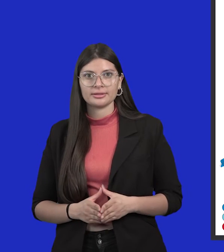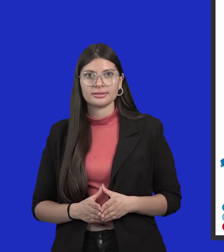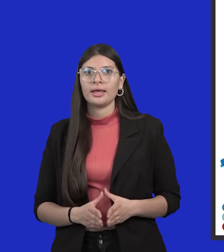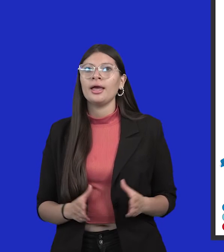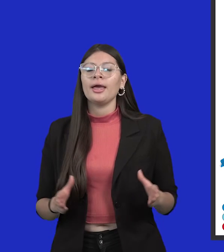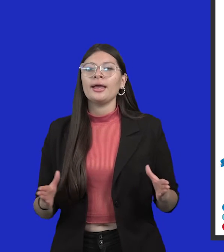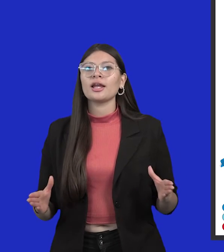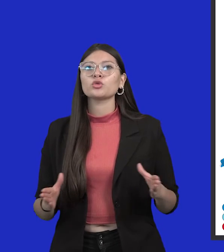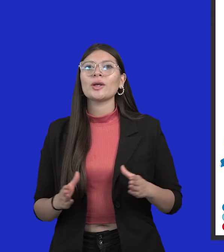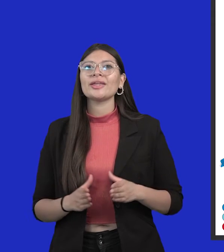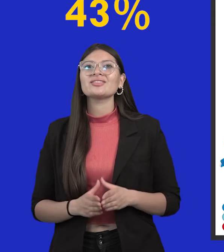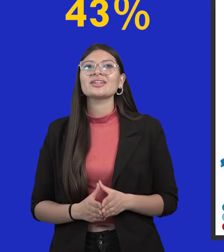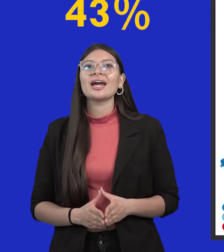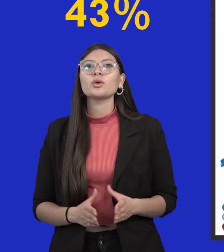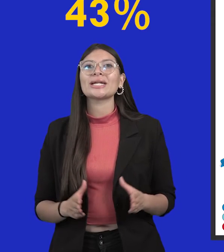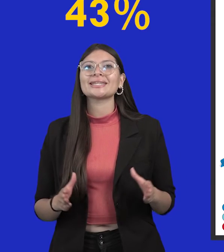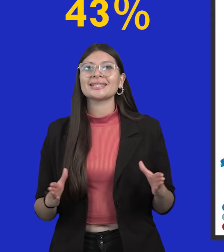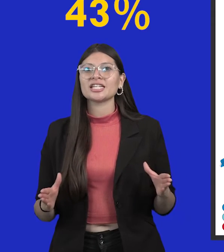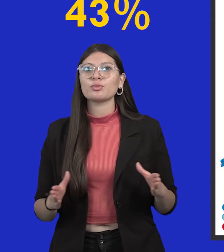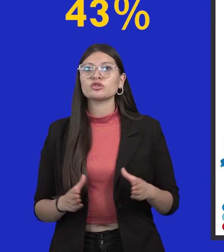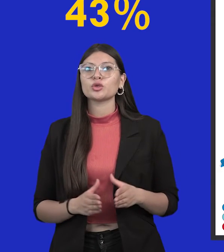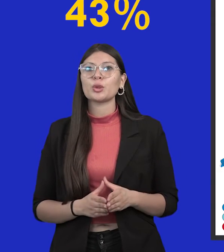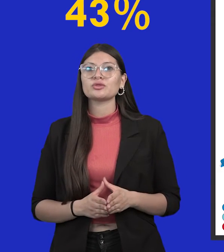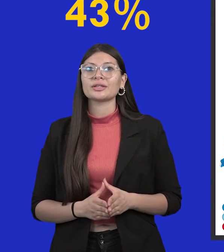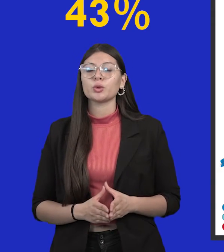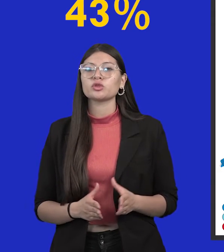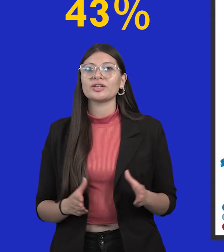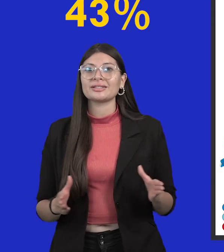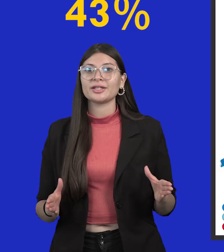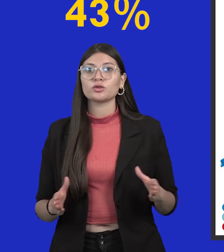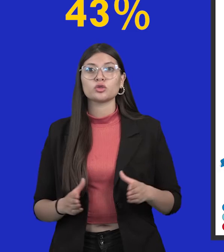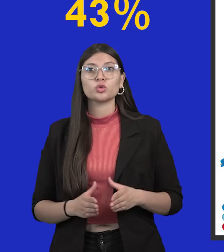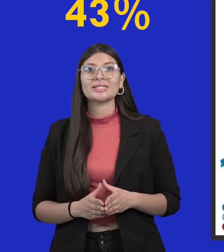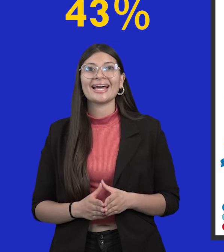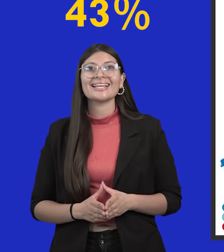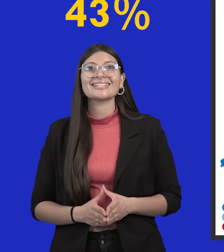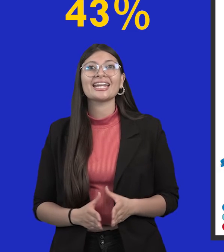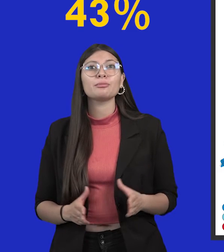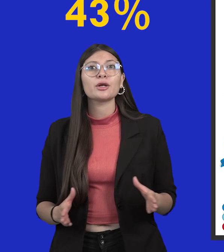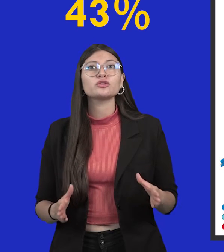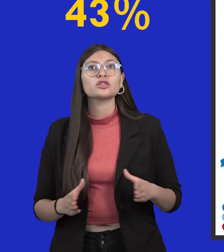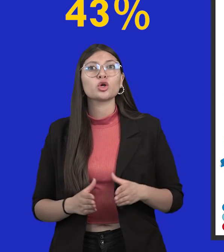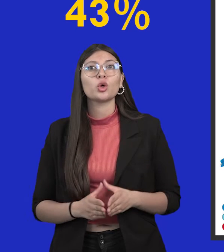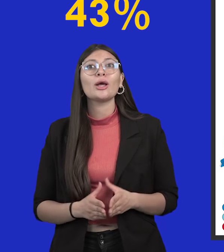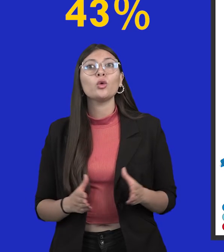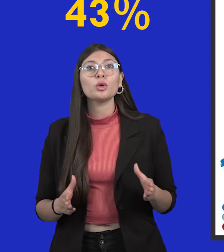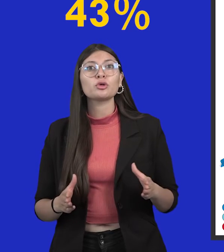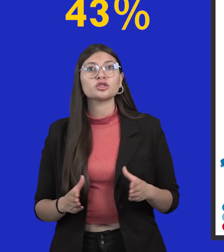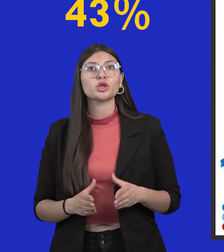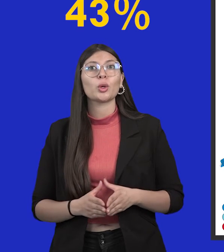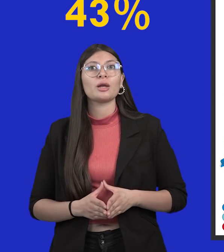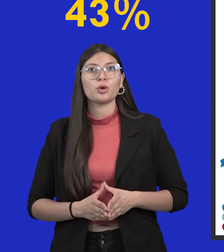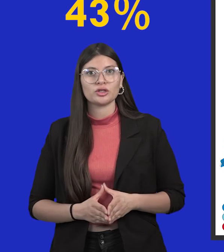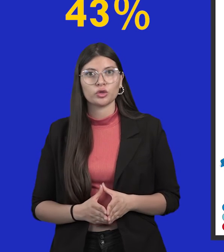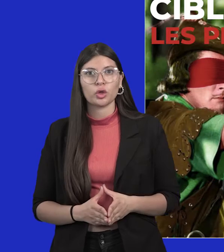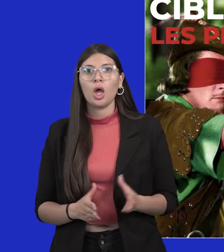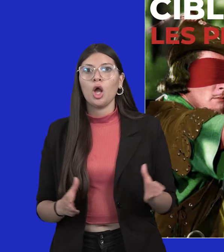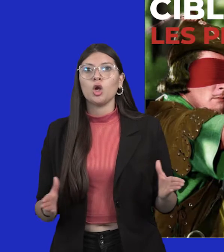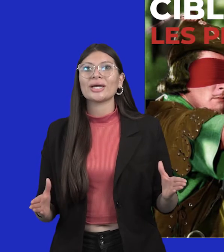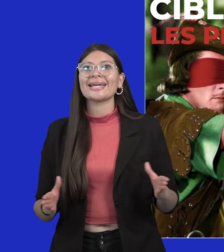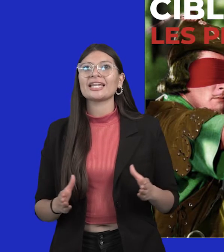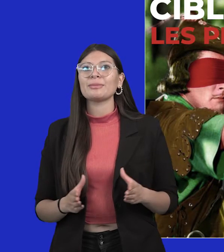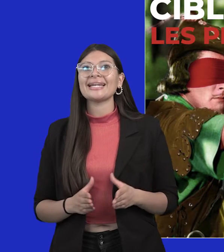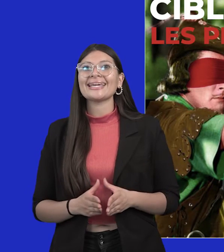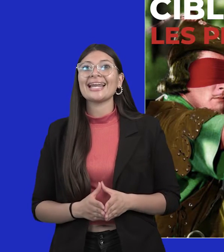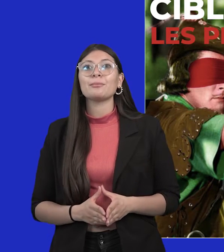en el país. En la actualidad, cerca del 43% de los activos financieros en Suiza están en manos de solo el 1% de la población,